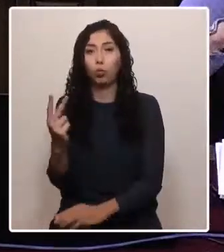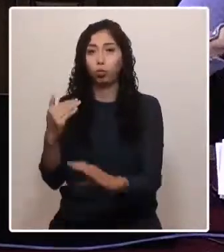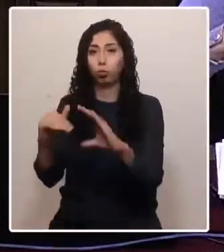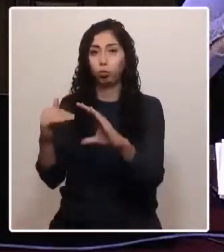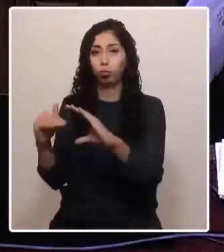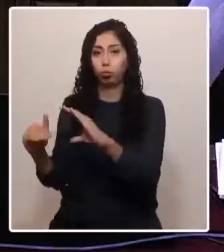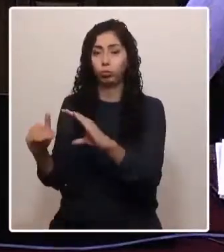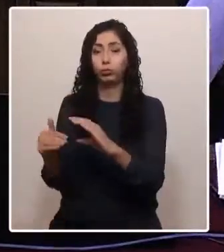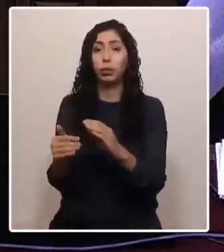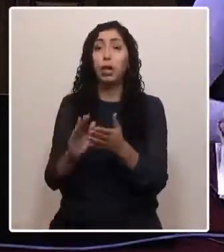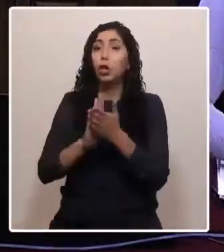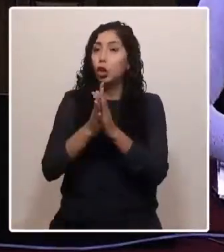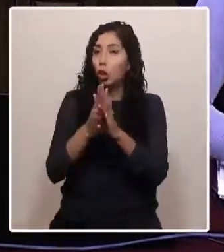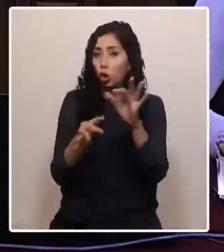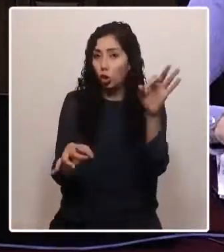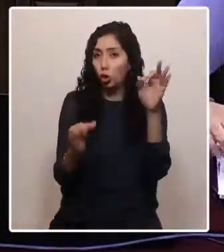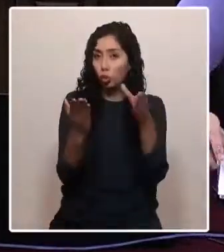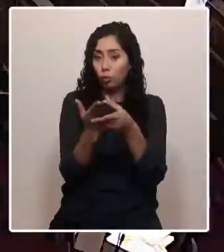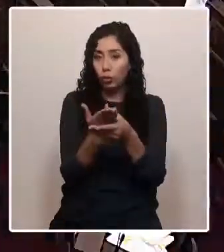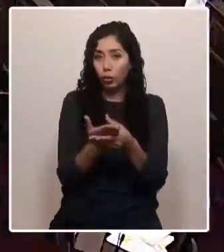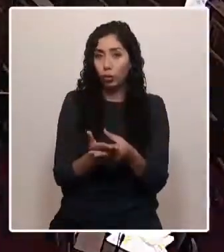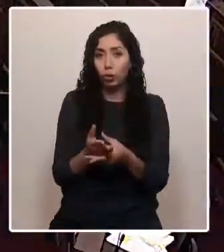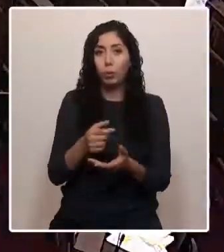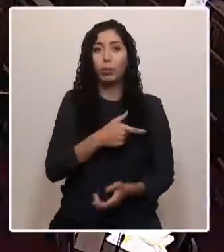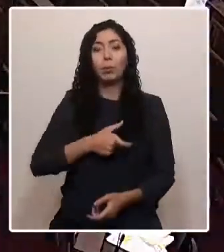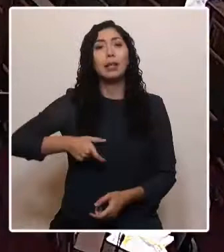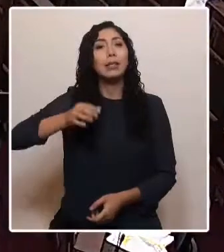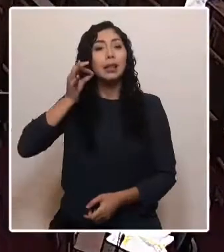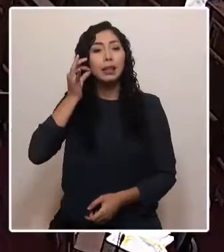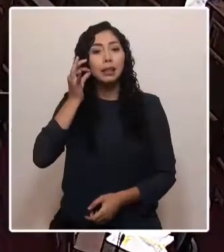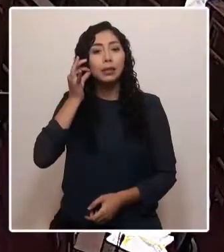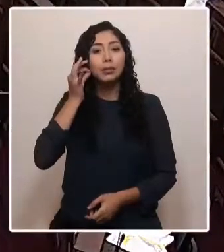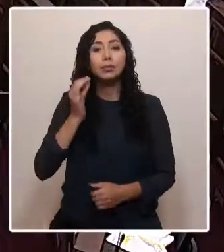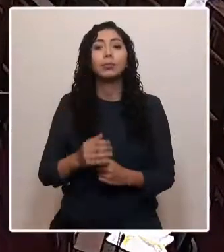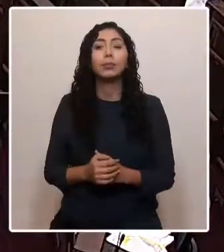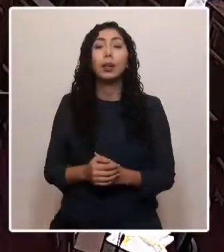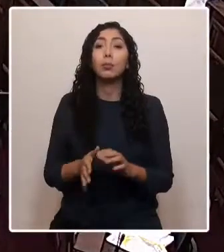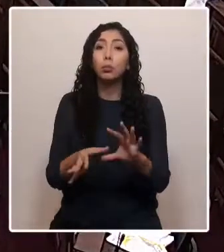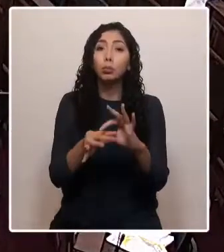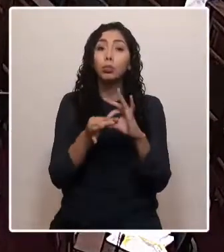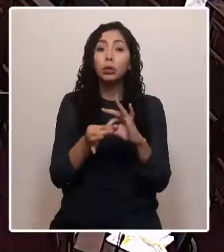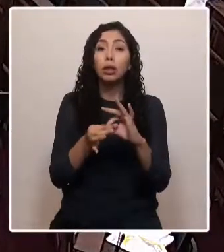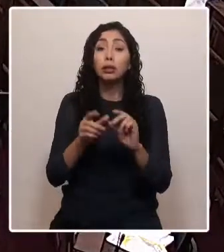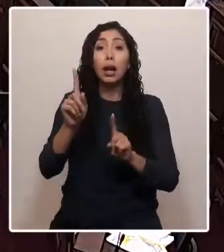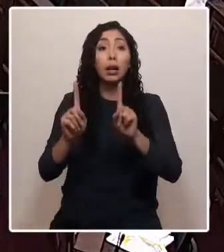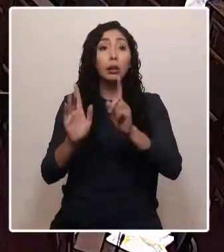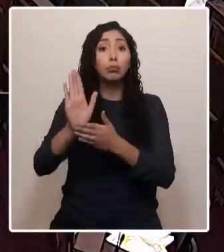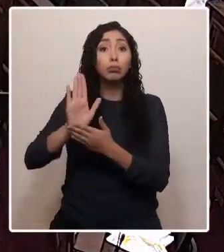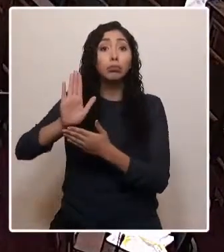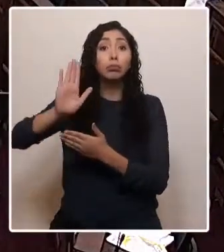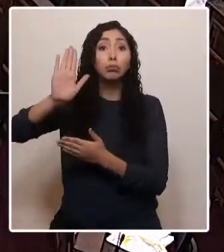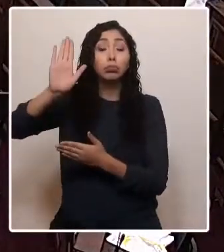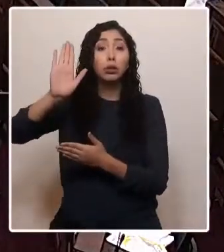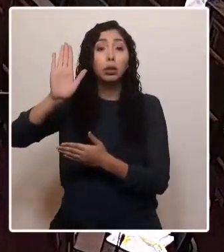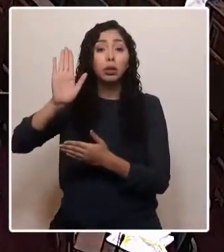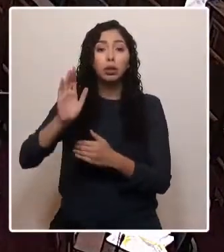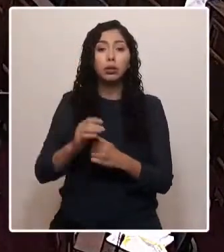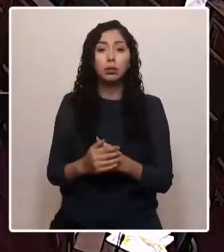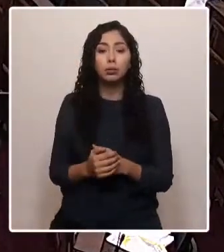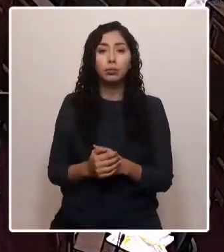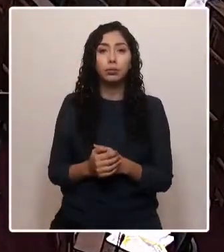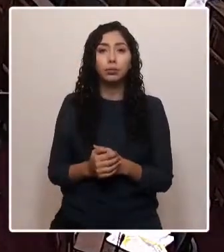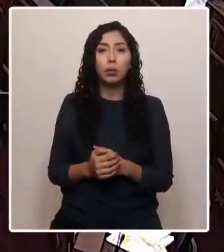Esa es toda la cuenta, señora presidenta. Muchas gracias, señor secretario. Ofrecemos la palabra para